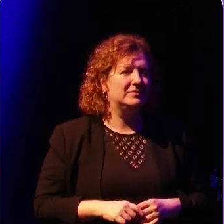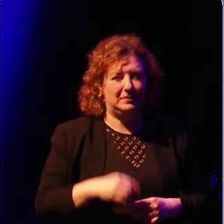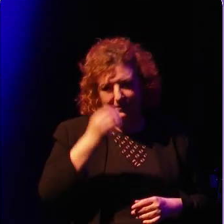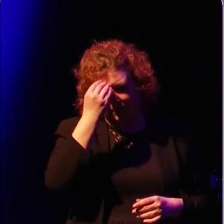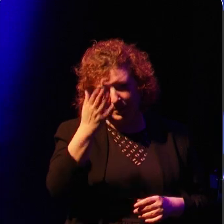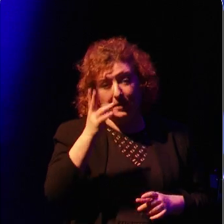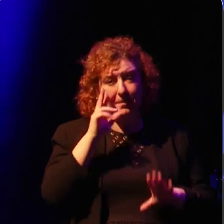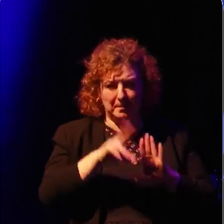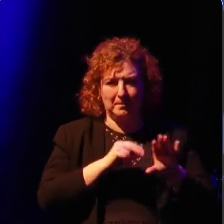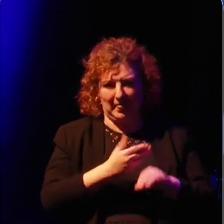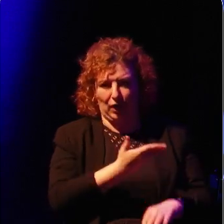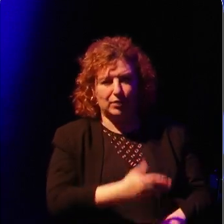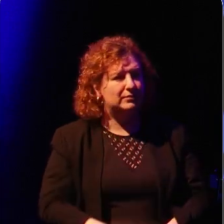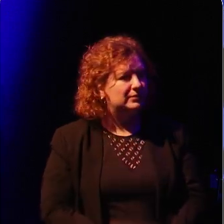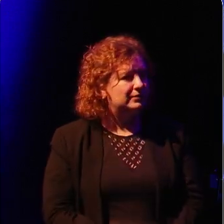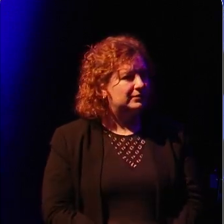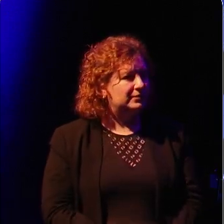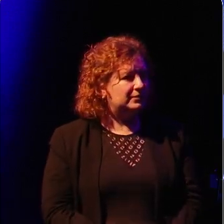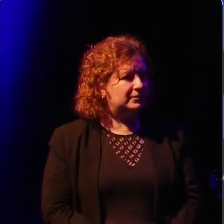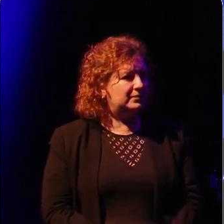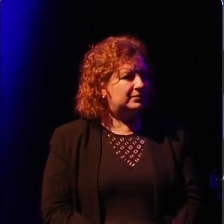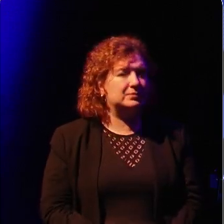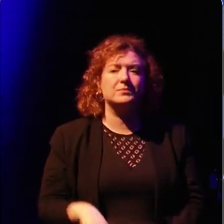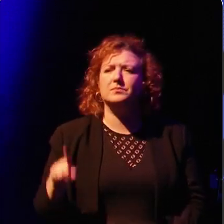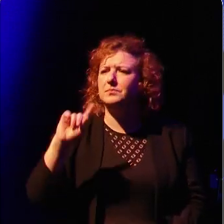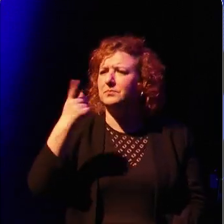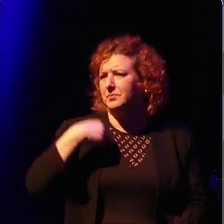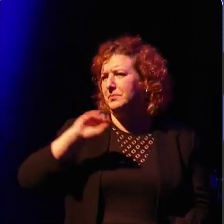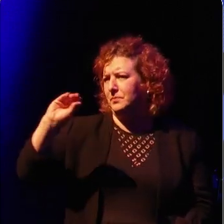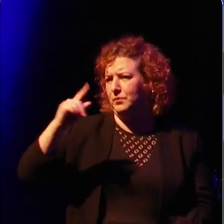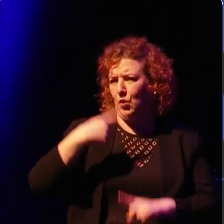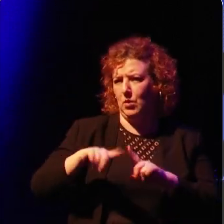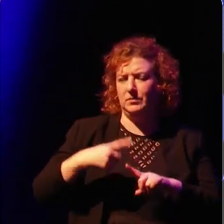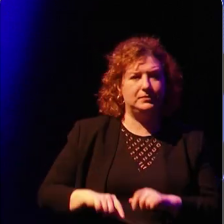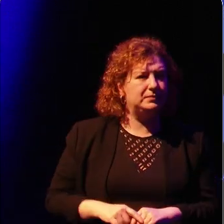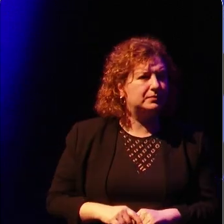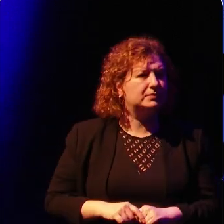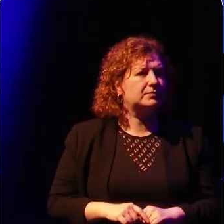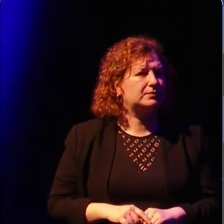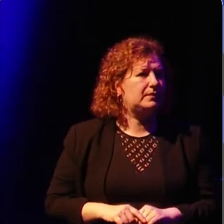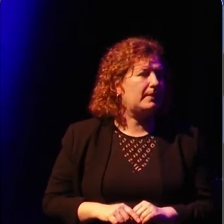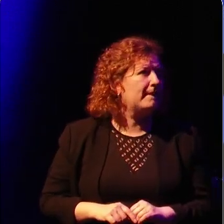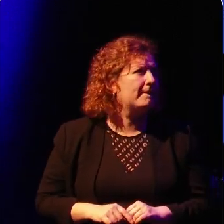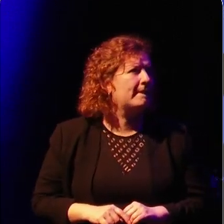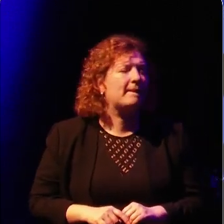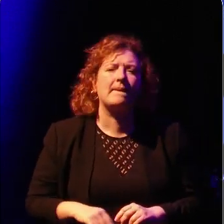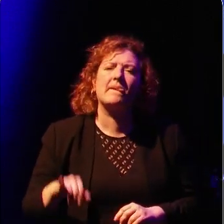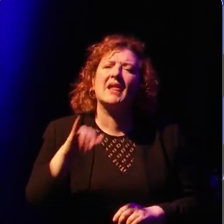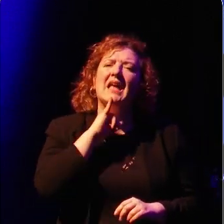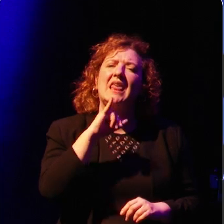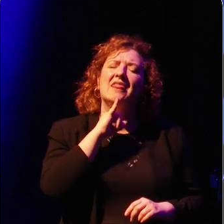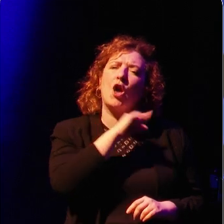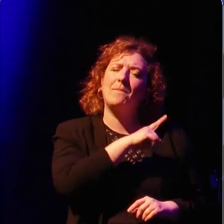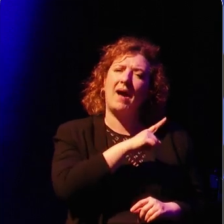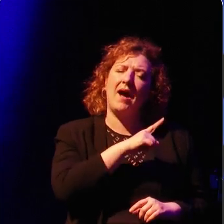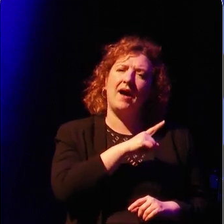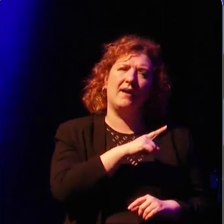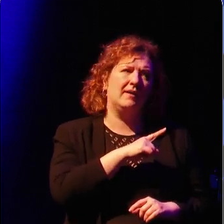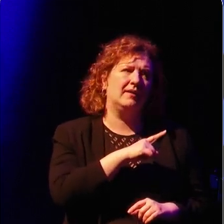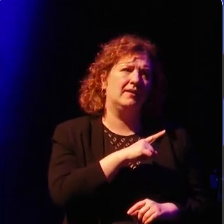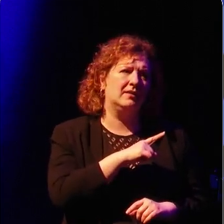¿Vais a ver un vídeo? Antes me vais a contestar una pregunta. El idioma que se está hablando en el vídeo